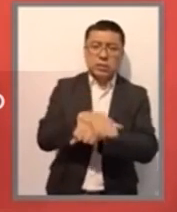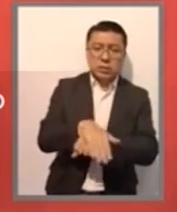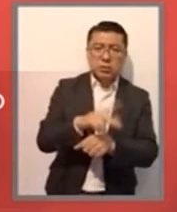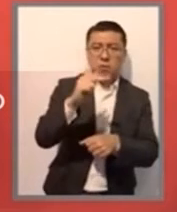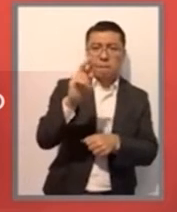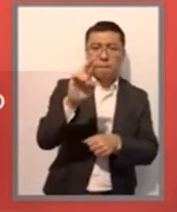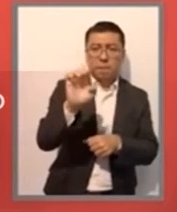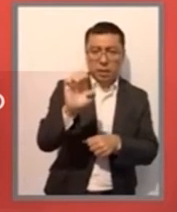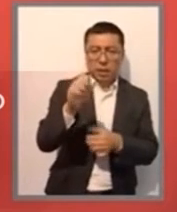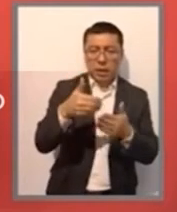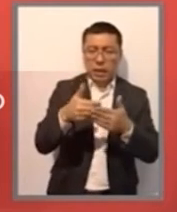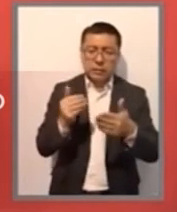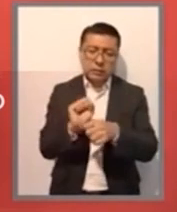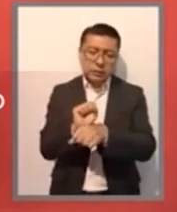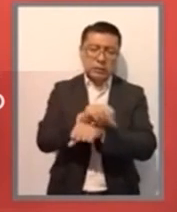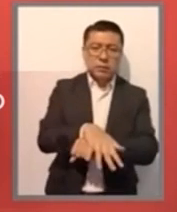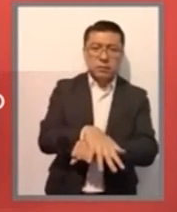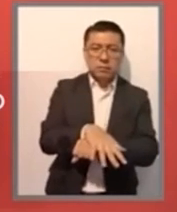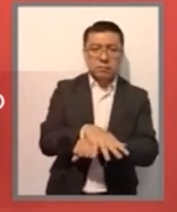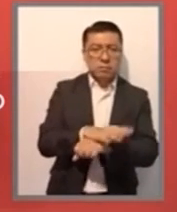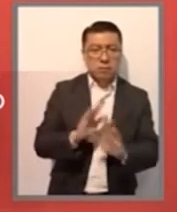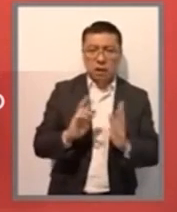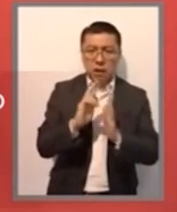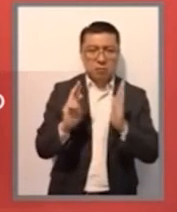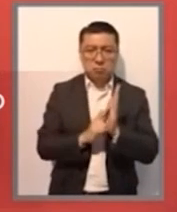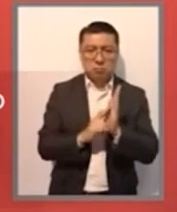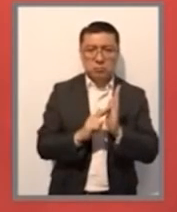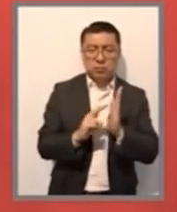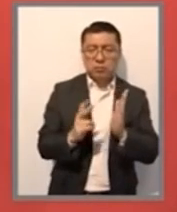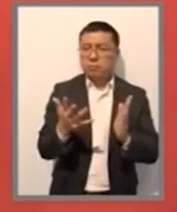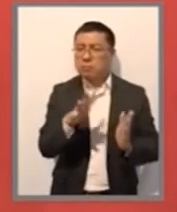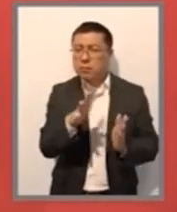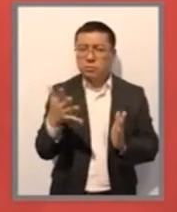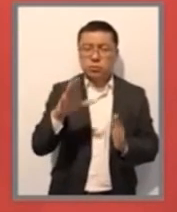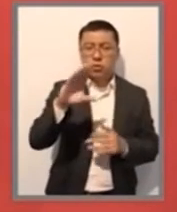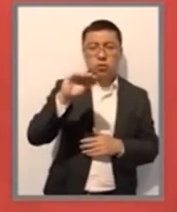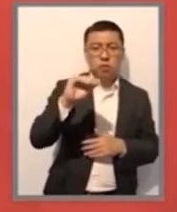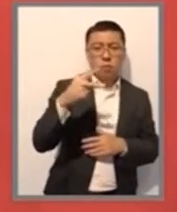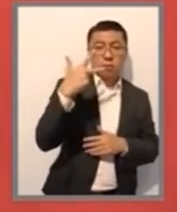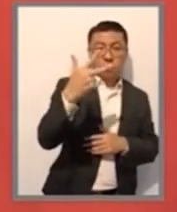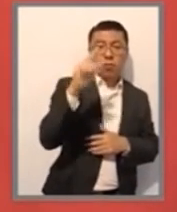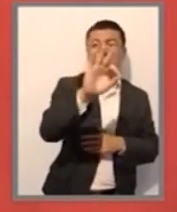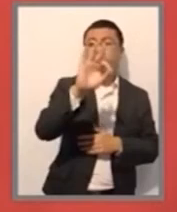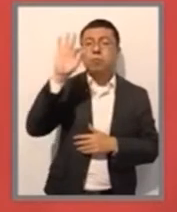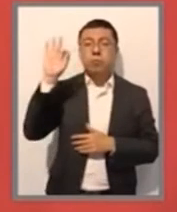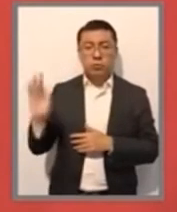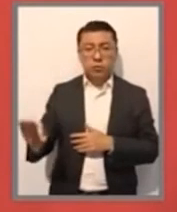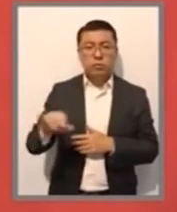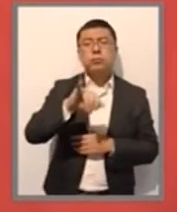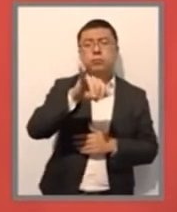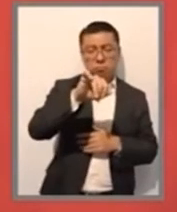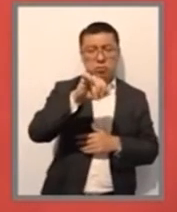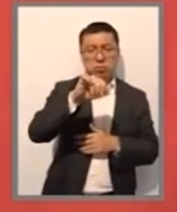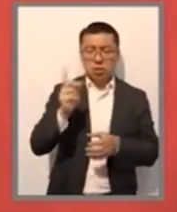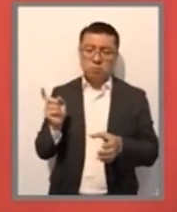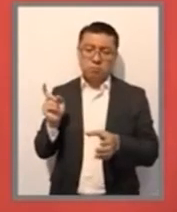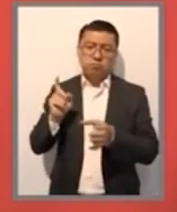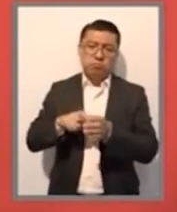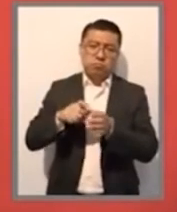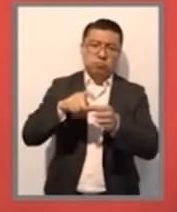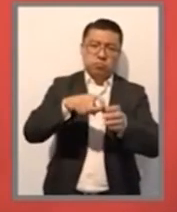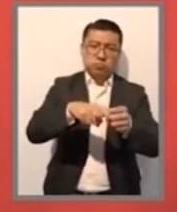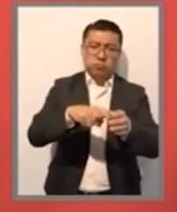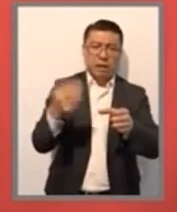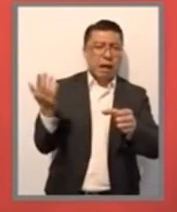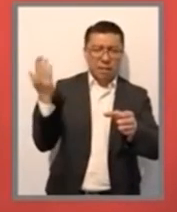mayoría, el cálculo es que arriba del 98% van a quedar dentro de las tres primeras opciones que pusieron en el proceso